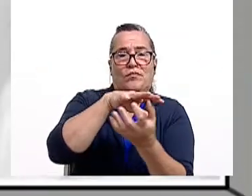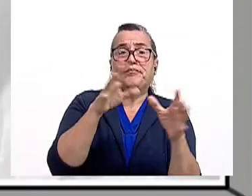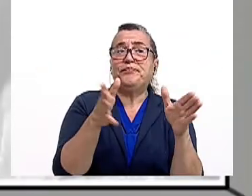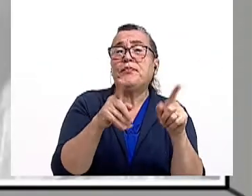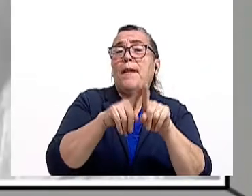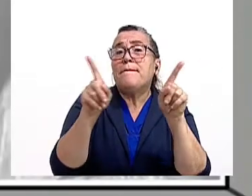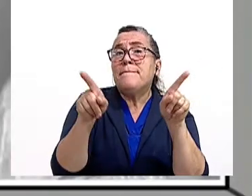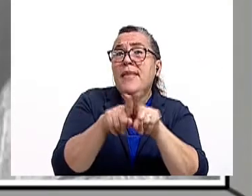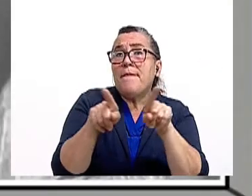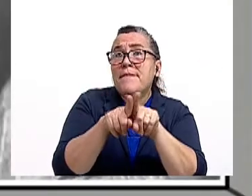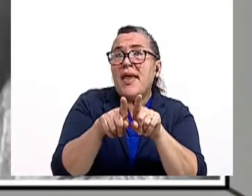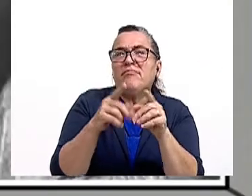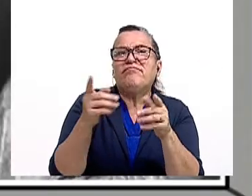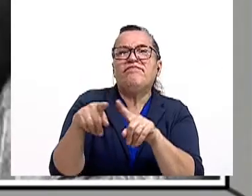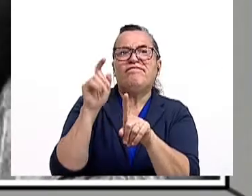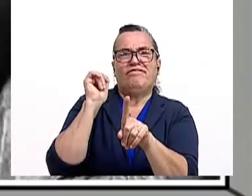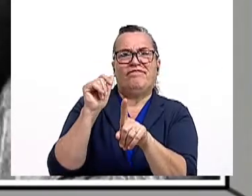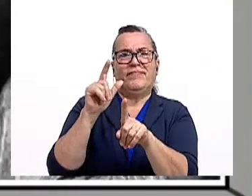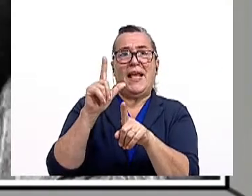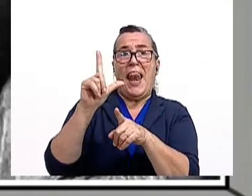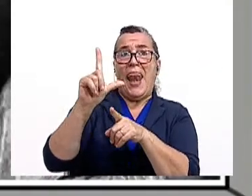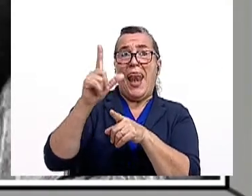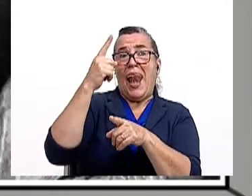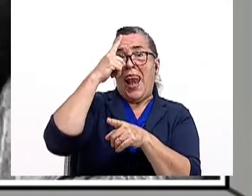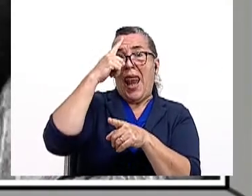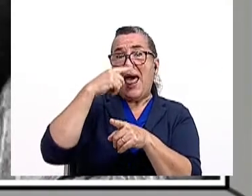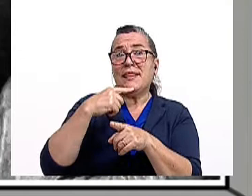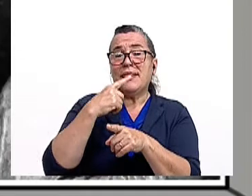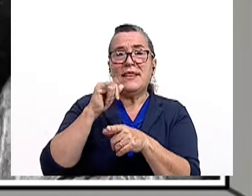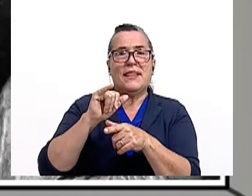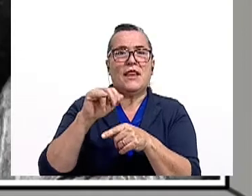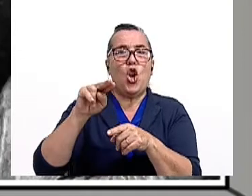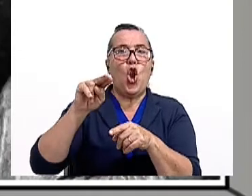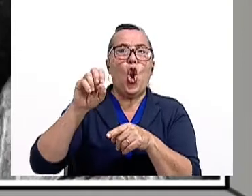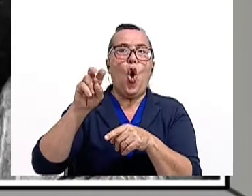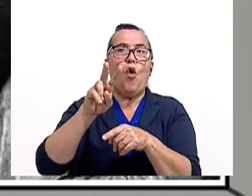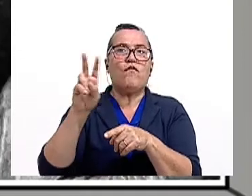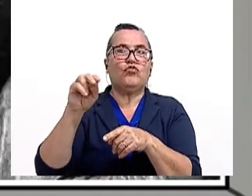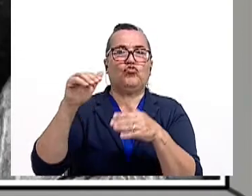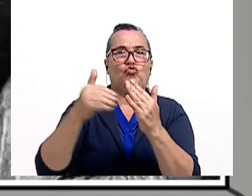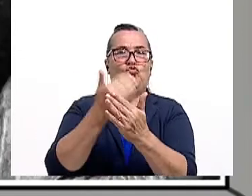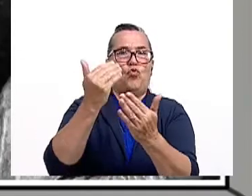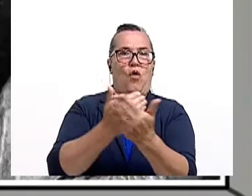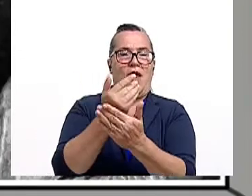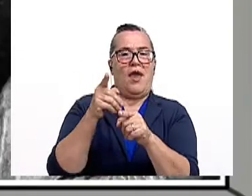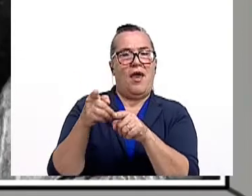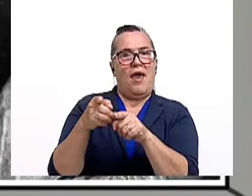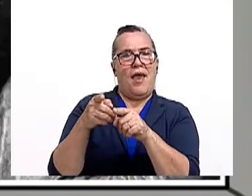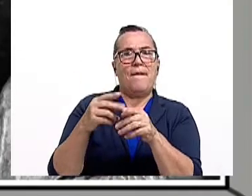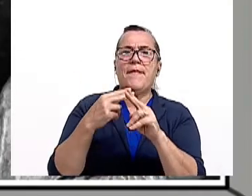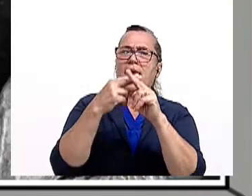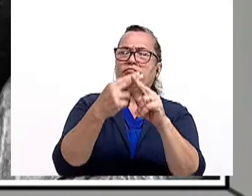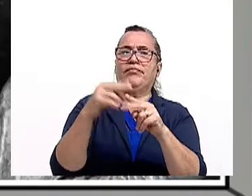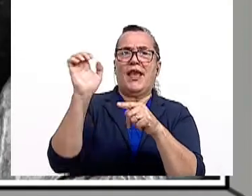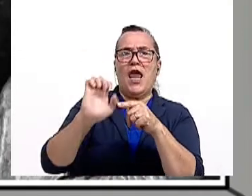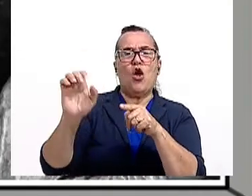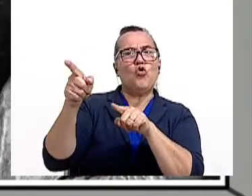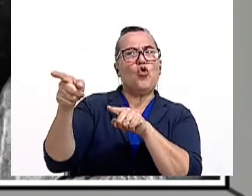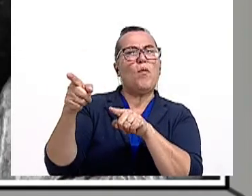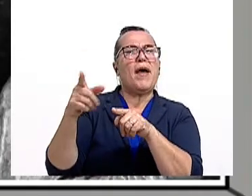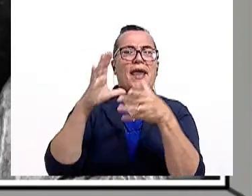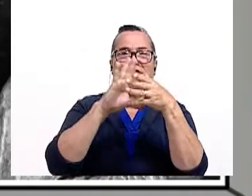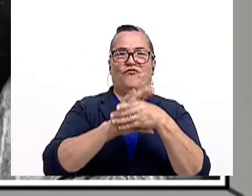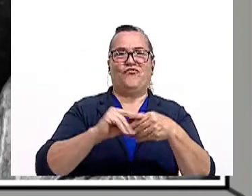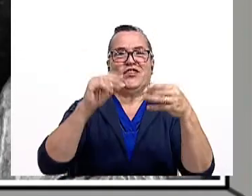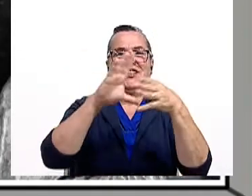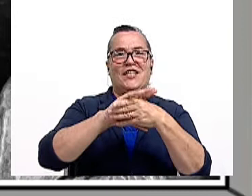Pero también proviene del latín novus, que significa novedad, y que fue utilizado para nombrar en Europa a esos relatos